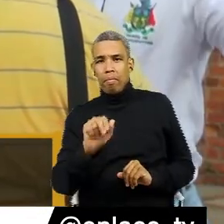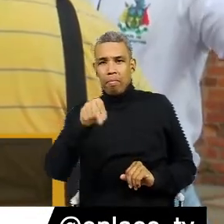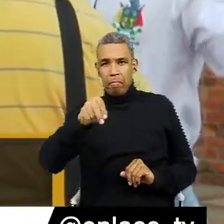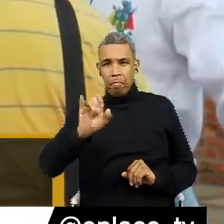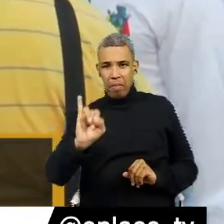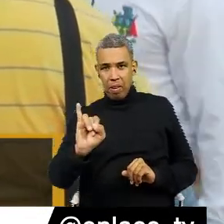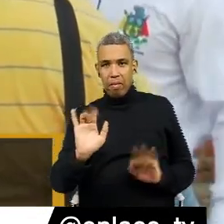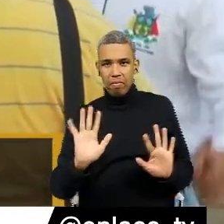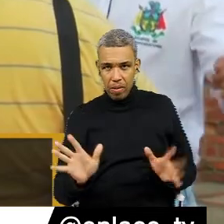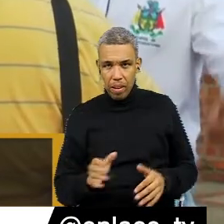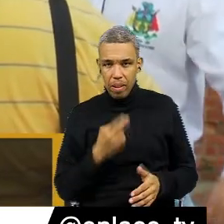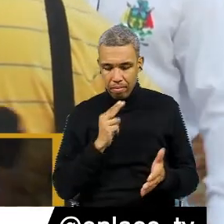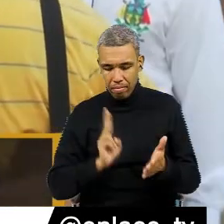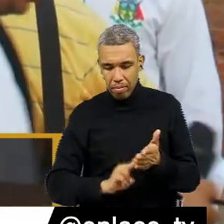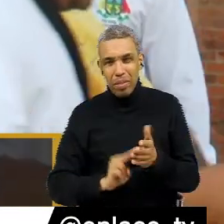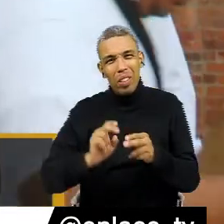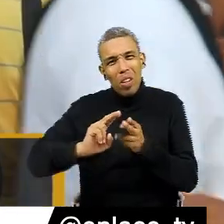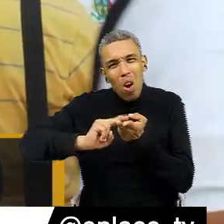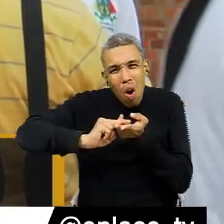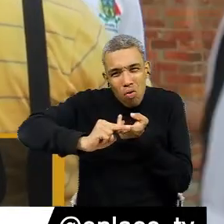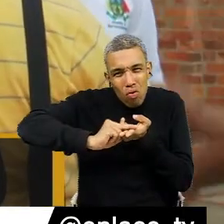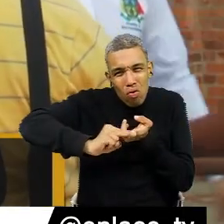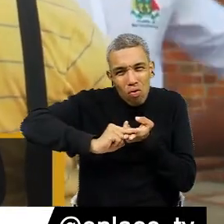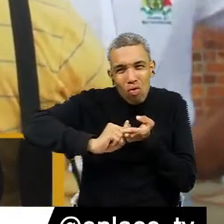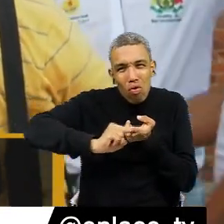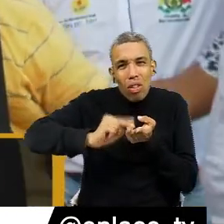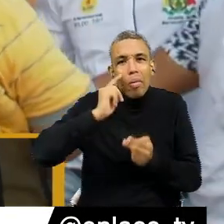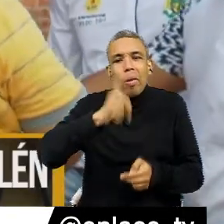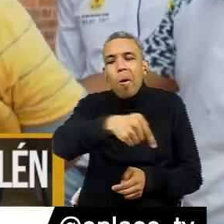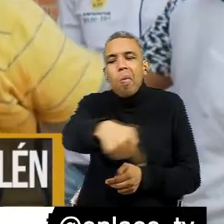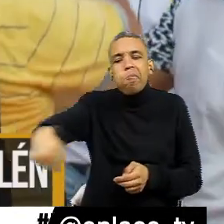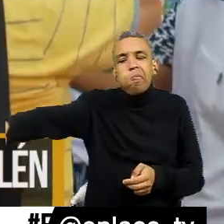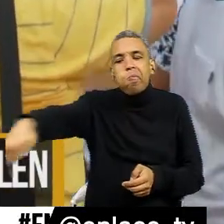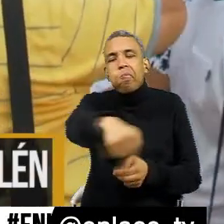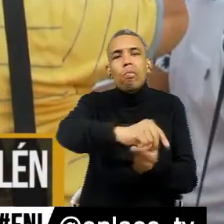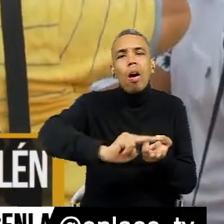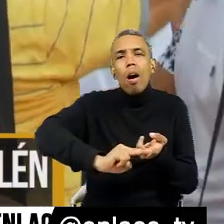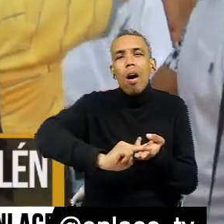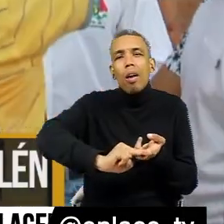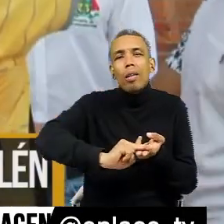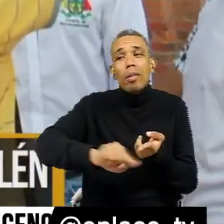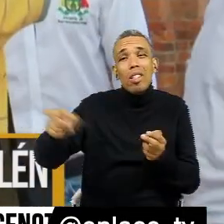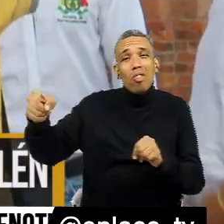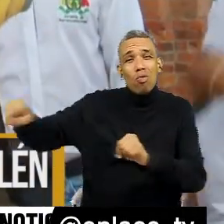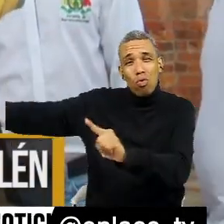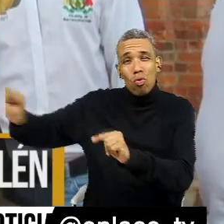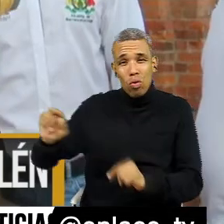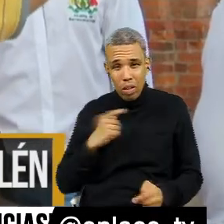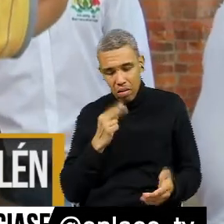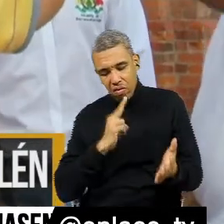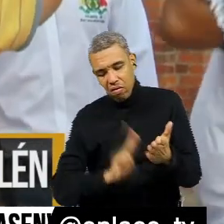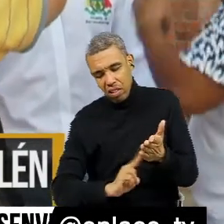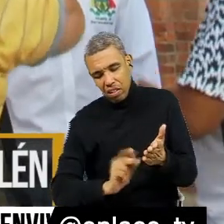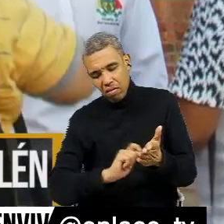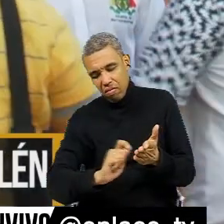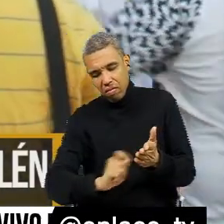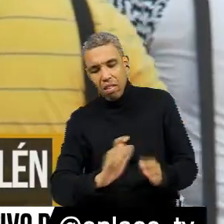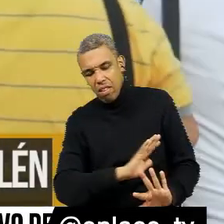intervención de la vía férrea. Lo que nos sigue ya son cuestiones administrativas que tienen que ver con la póliza, con la compra de una